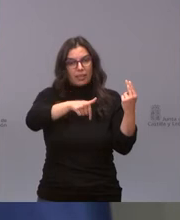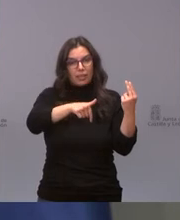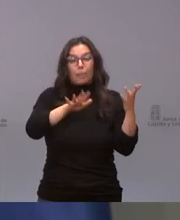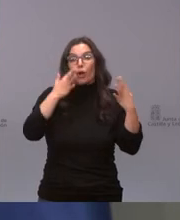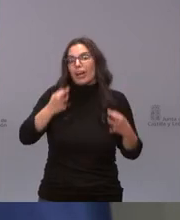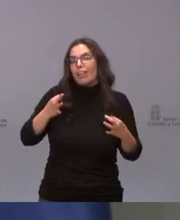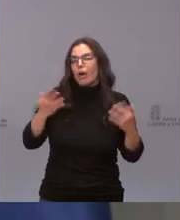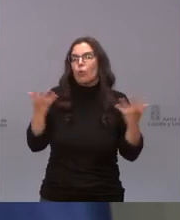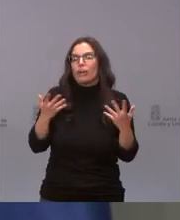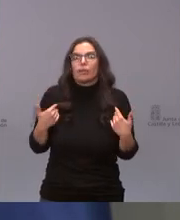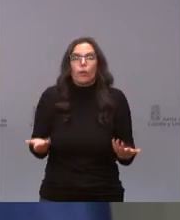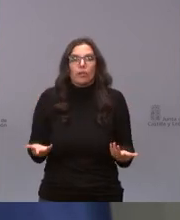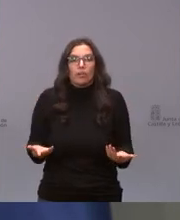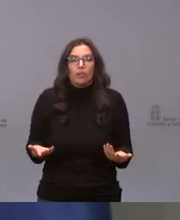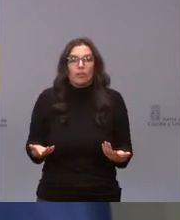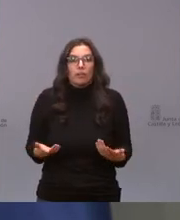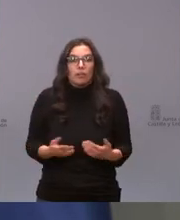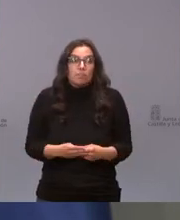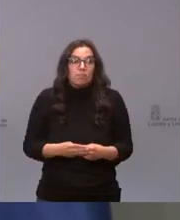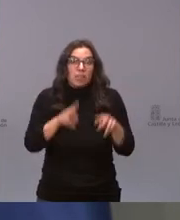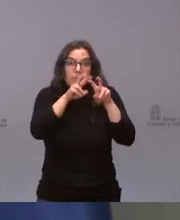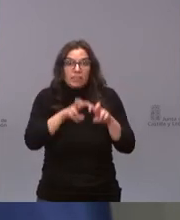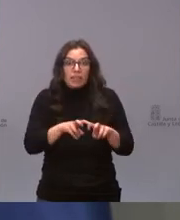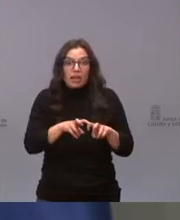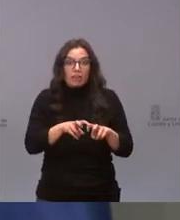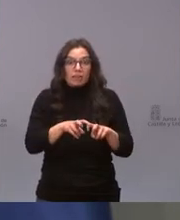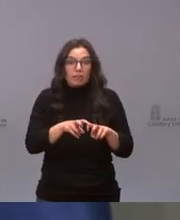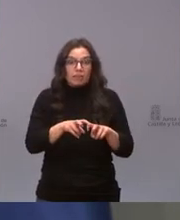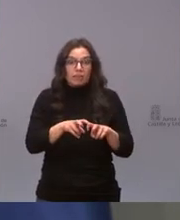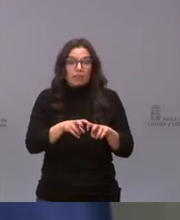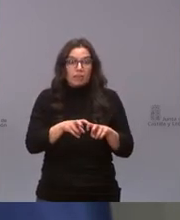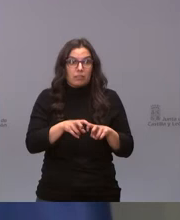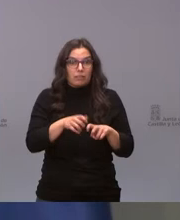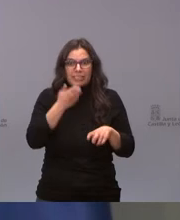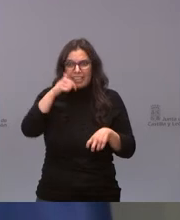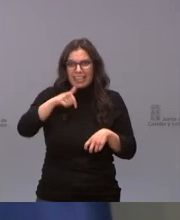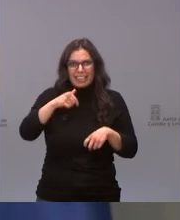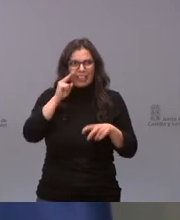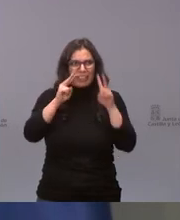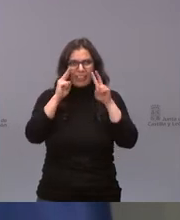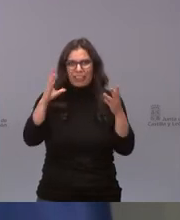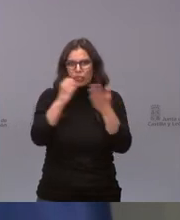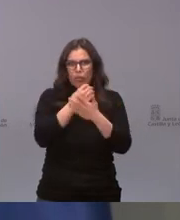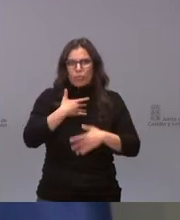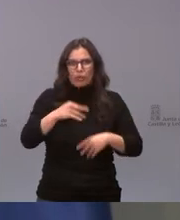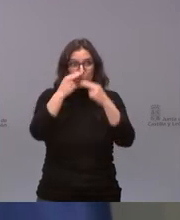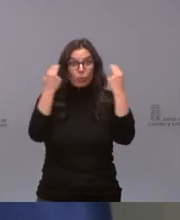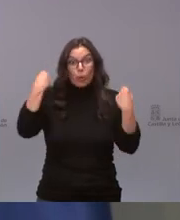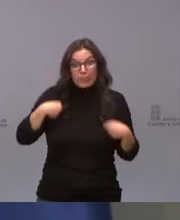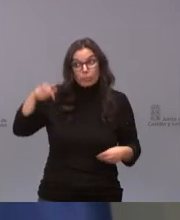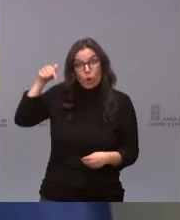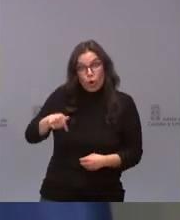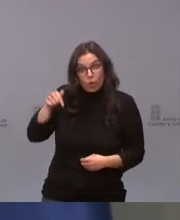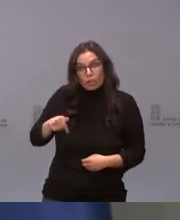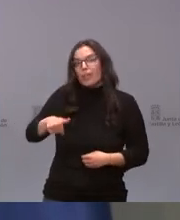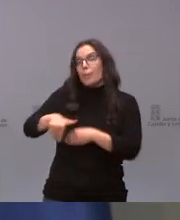urgente es investigar allá donde todo se ha hecho público. Le insisto, hoy mismo el